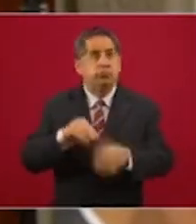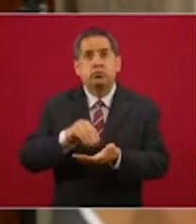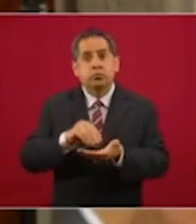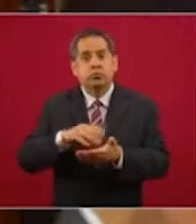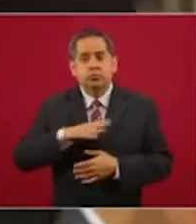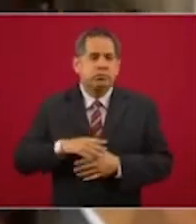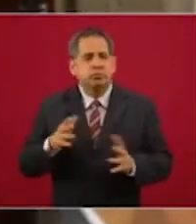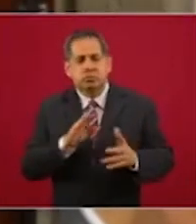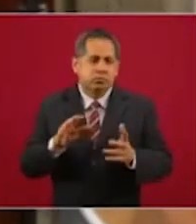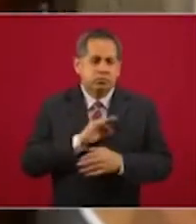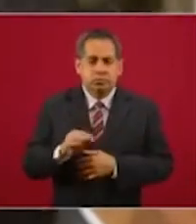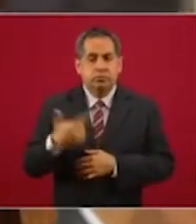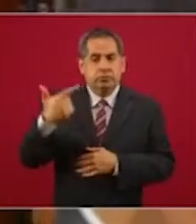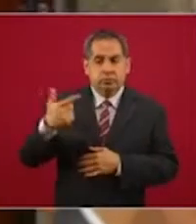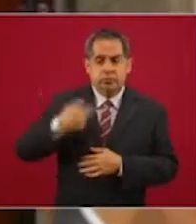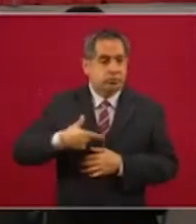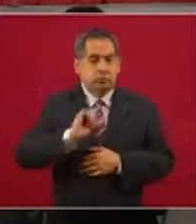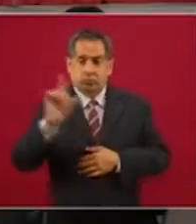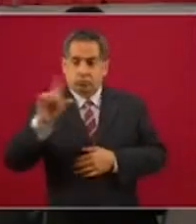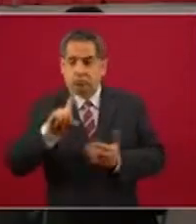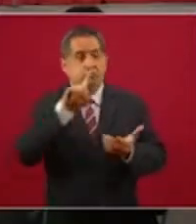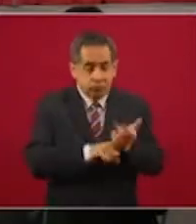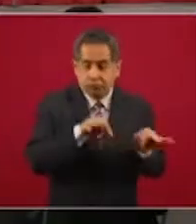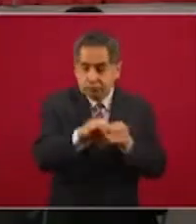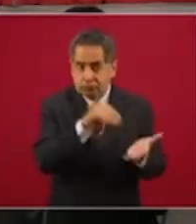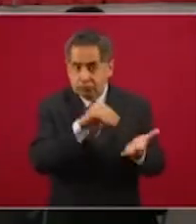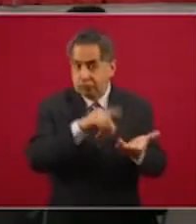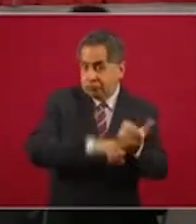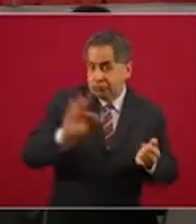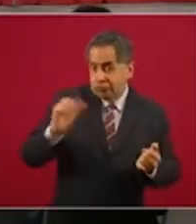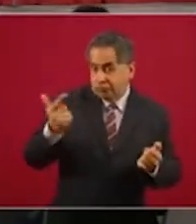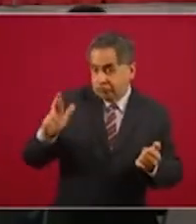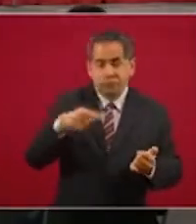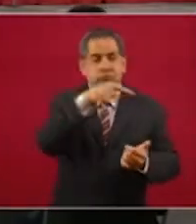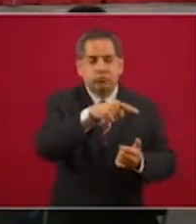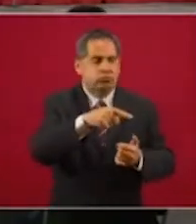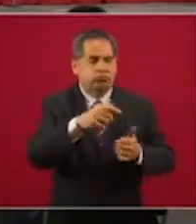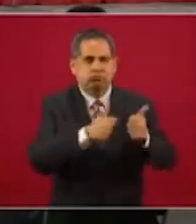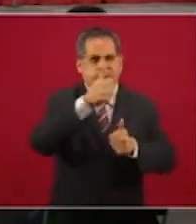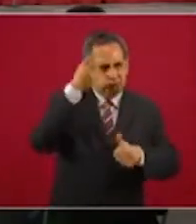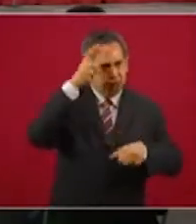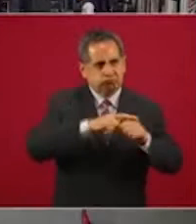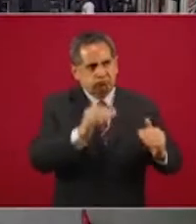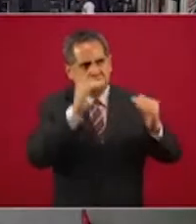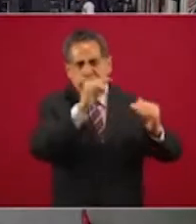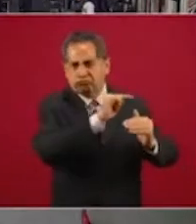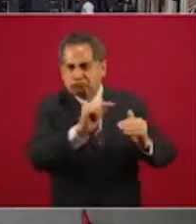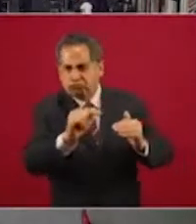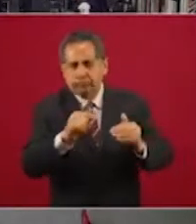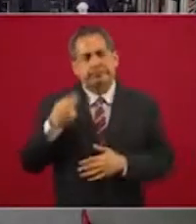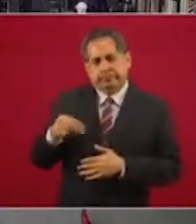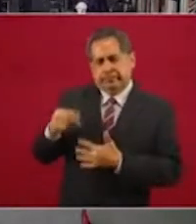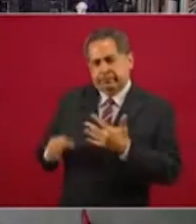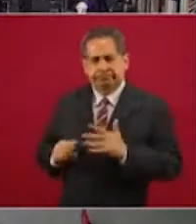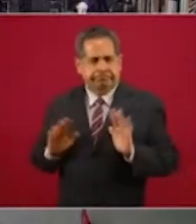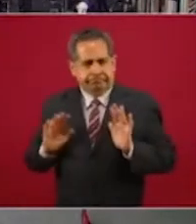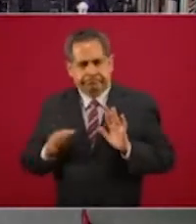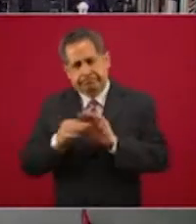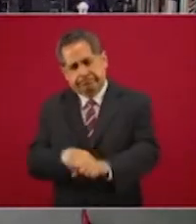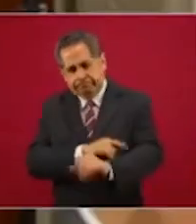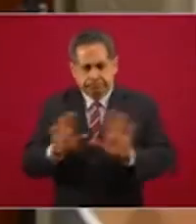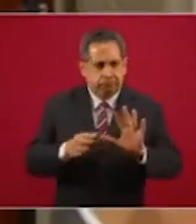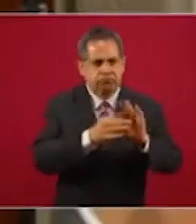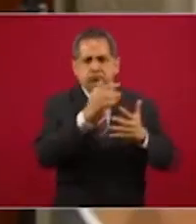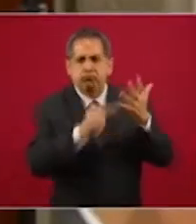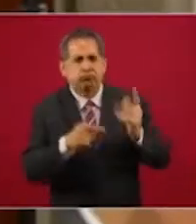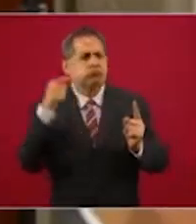actualmente 7 por lo menos 7 funcionarios en activo en la fiscalía general de la república con puestos claves incluso parte de esos puestos claves porque meterlas en